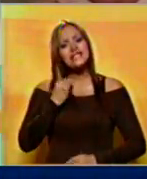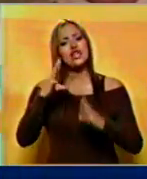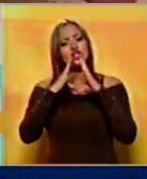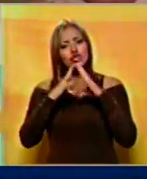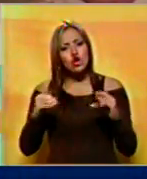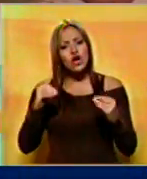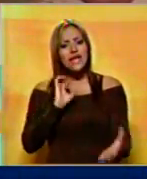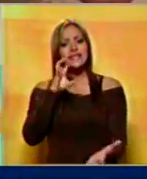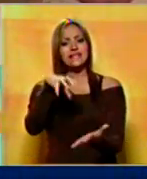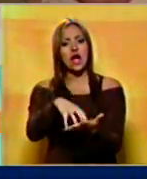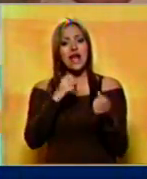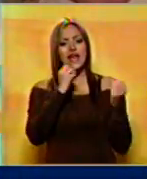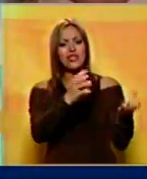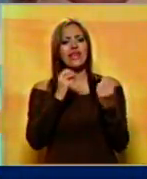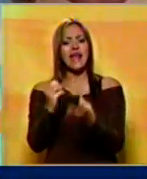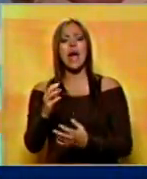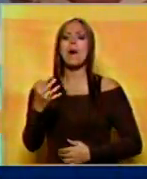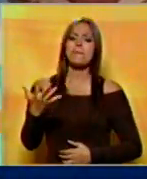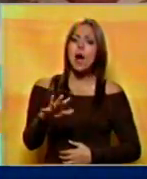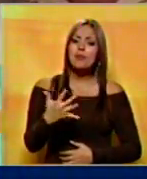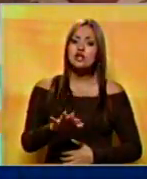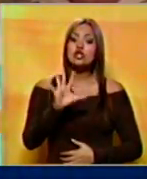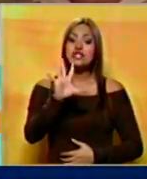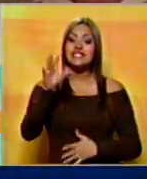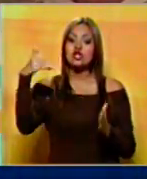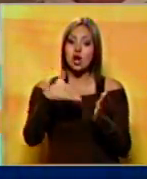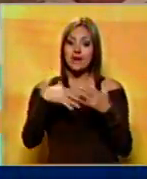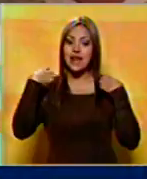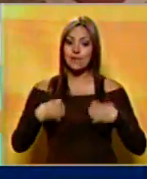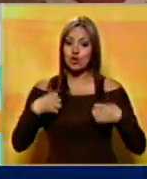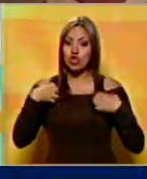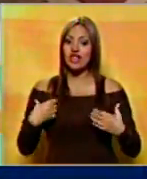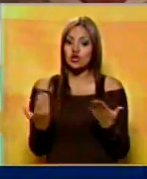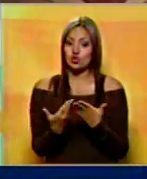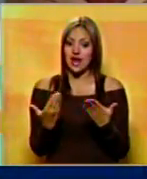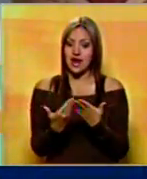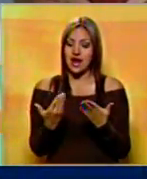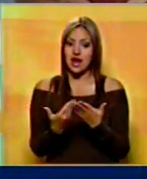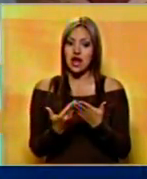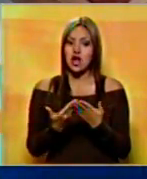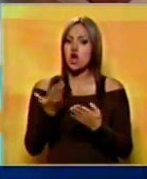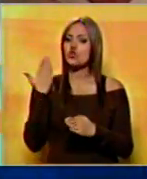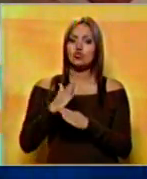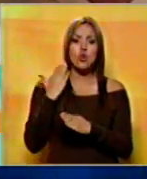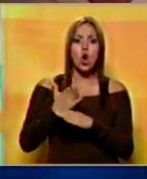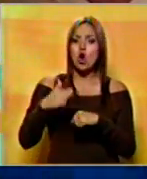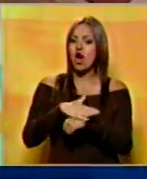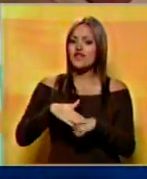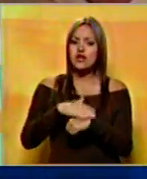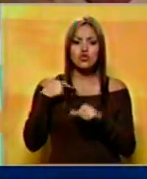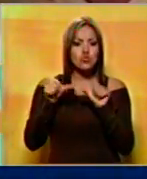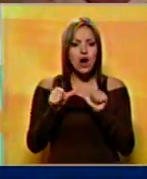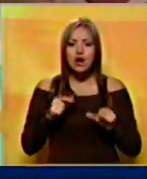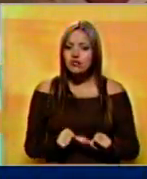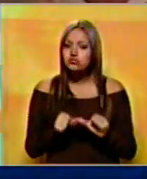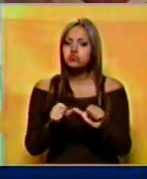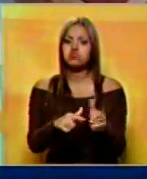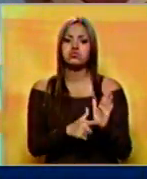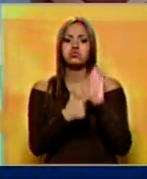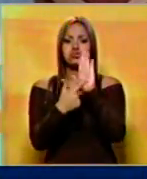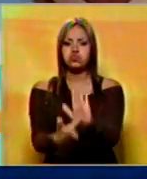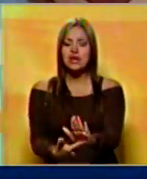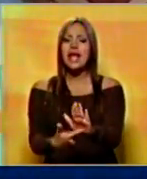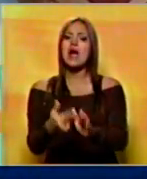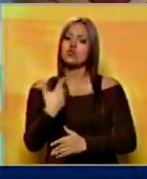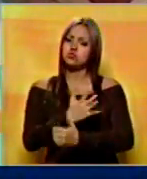el estado entregar aproximadamente 5.000 bultos escolares. Sin estar en el gobierno, seguimos demostrando que